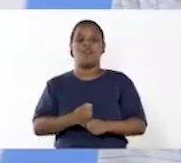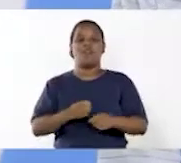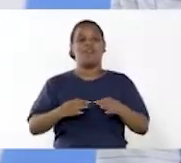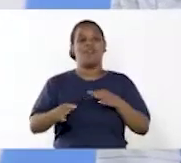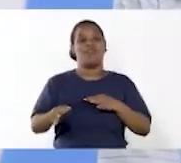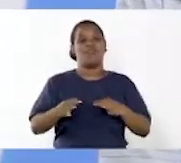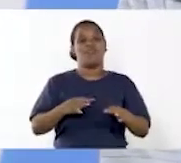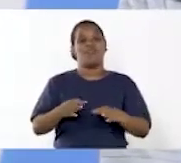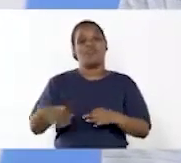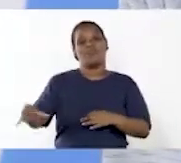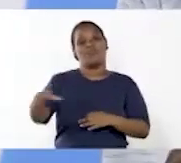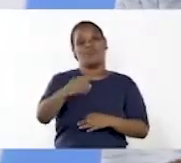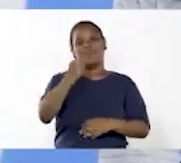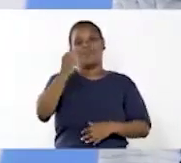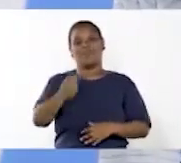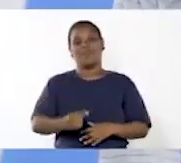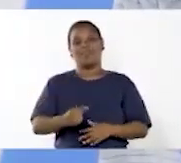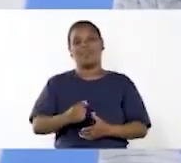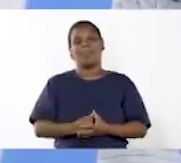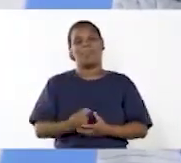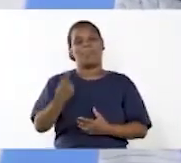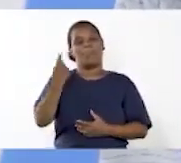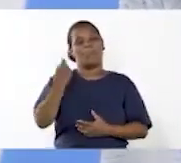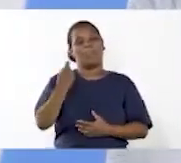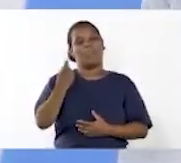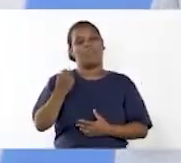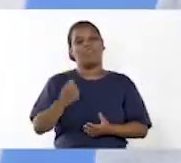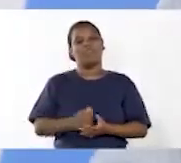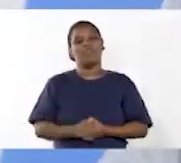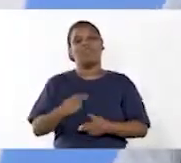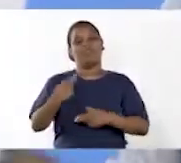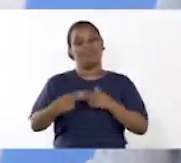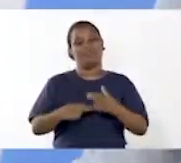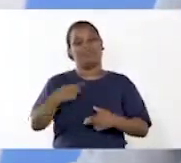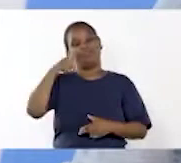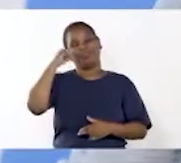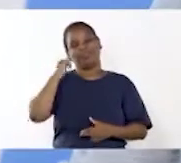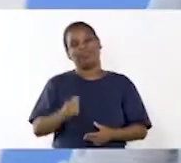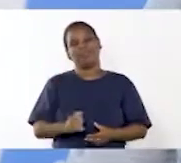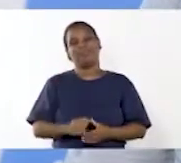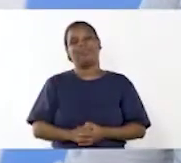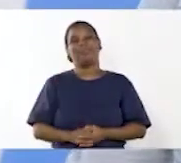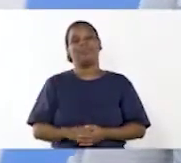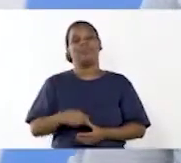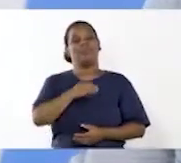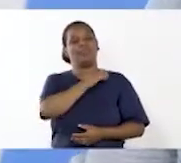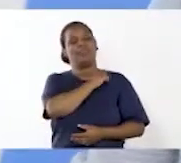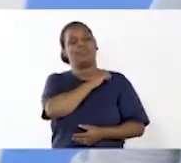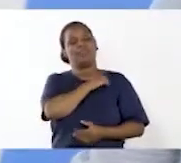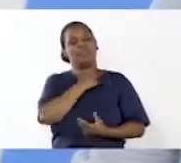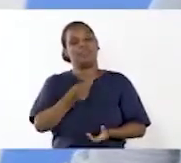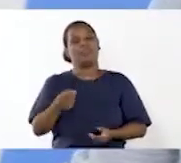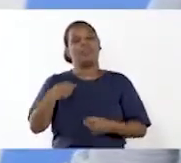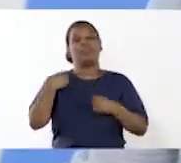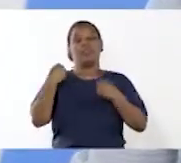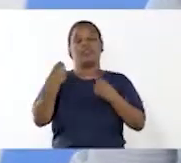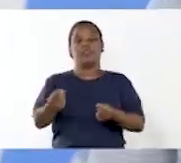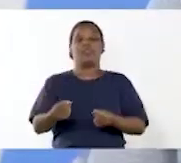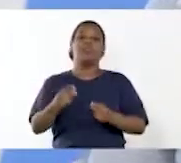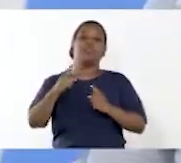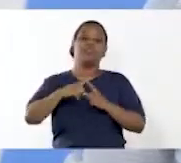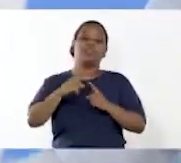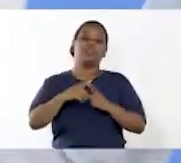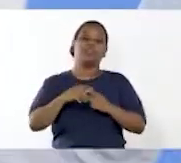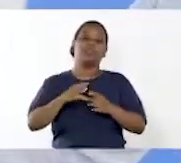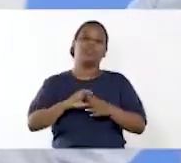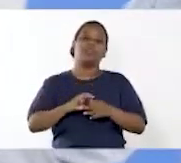todos, de todas las personas que necesitan que lo hagamos de esa manera. Por eso, ese es el llamado y esa es la tarea de la geografía que